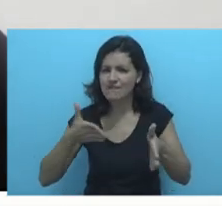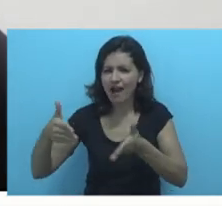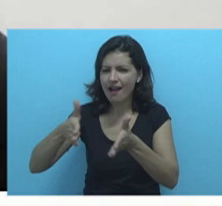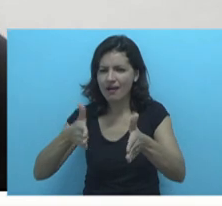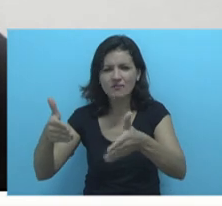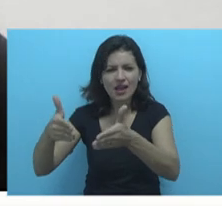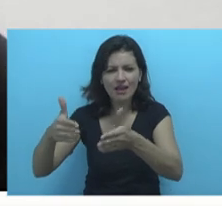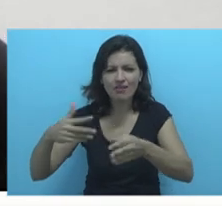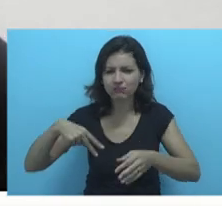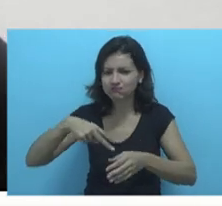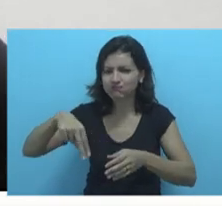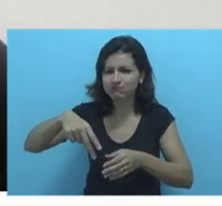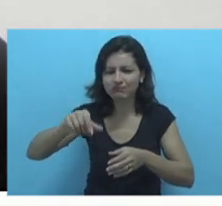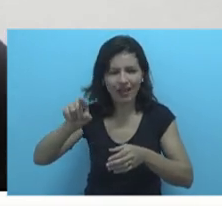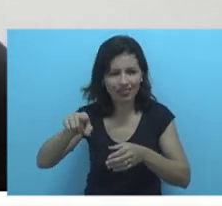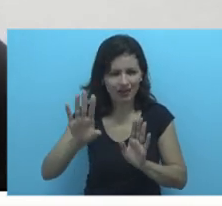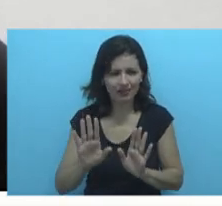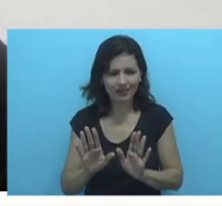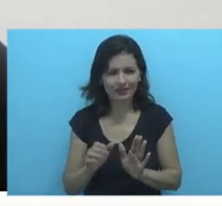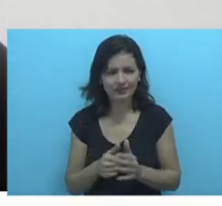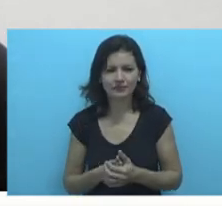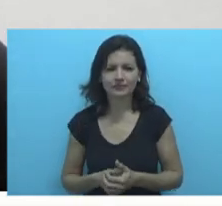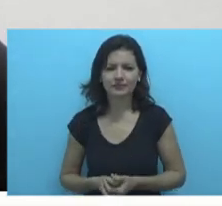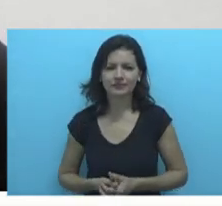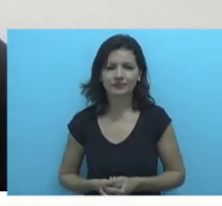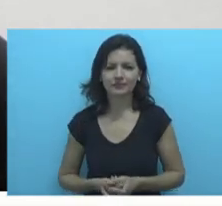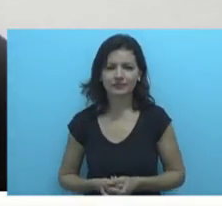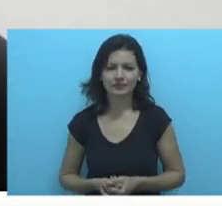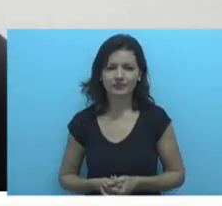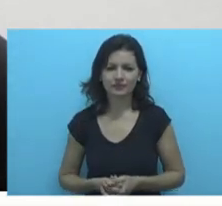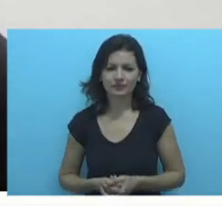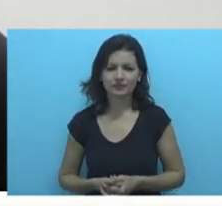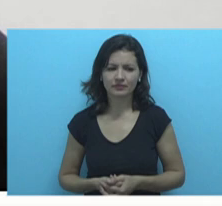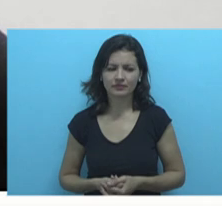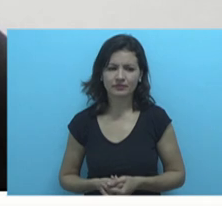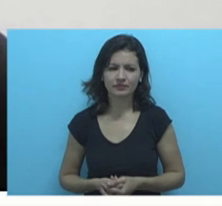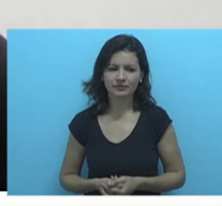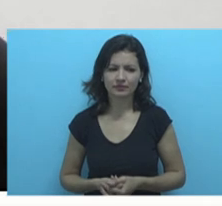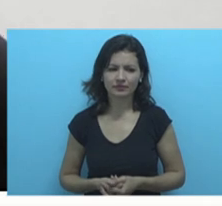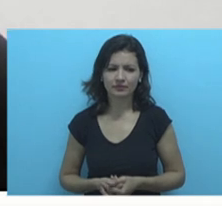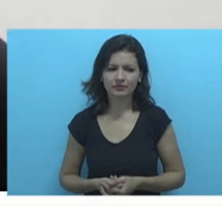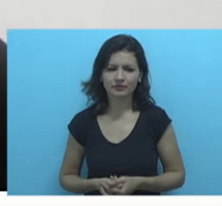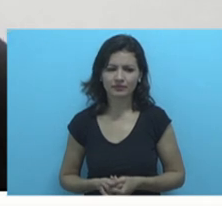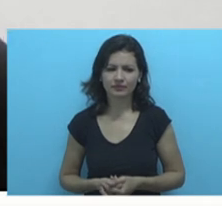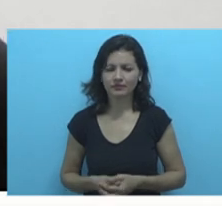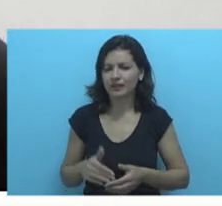Y eso, sin lugar a dudas, marca el carácter excepcional de esta